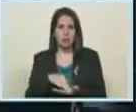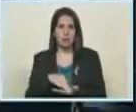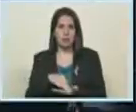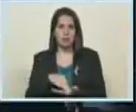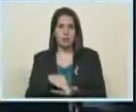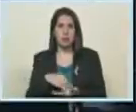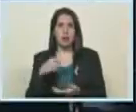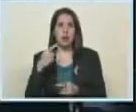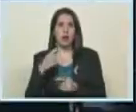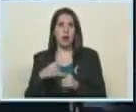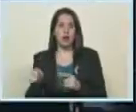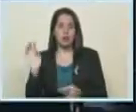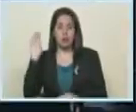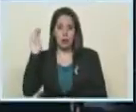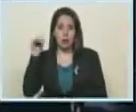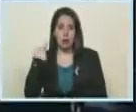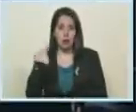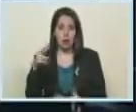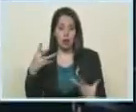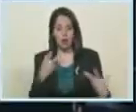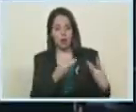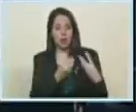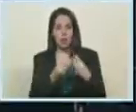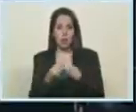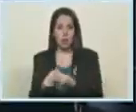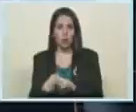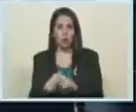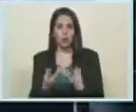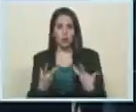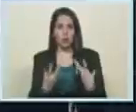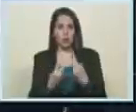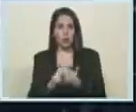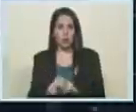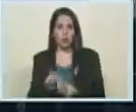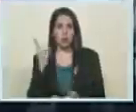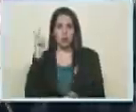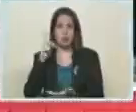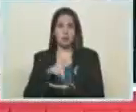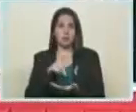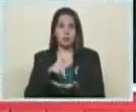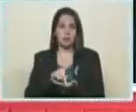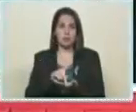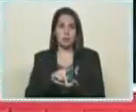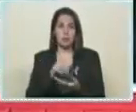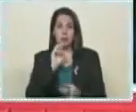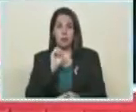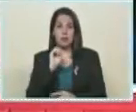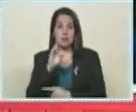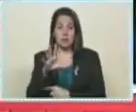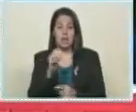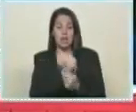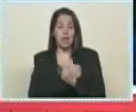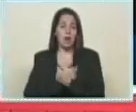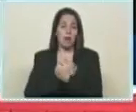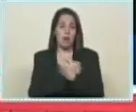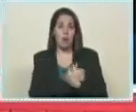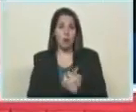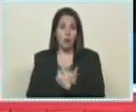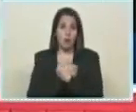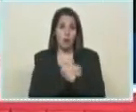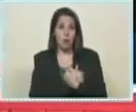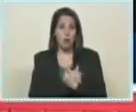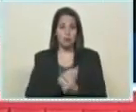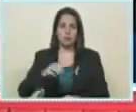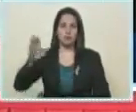gobernador Marcos Torres de Aragua que me acompañen aquí en esta tarima para este mensaje de amor, para